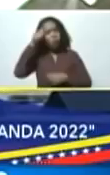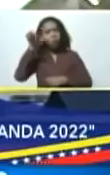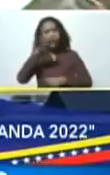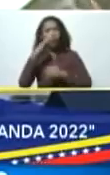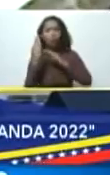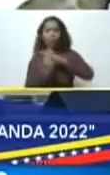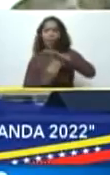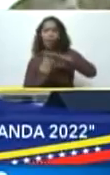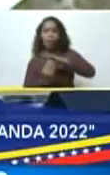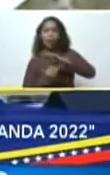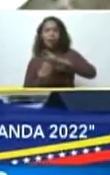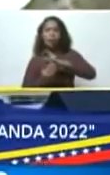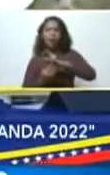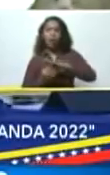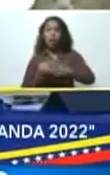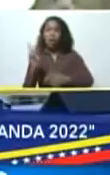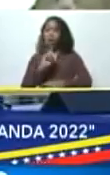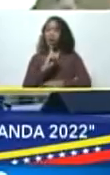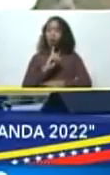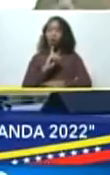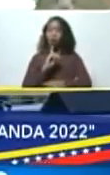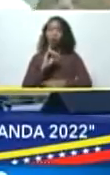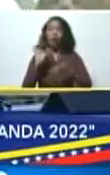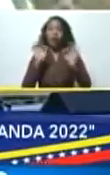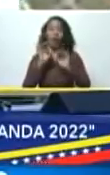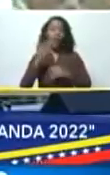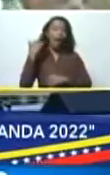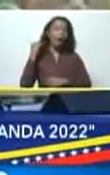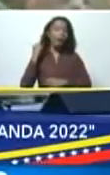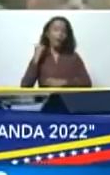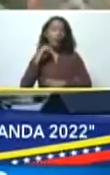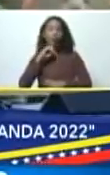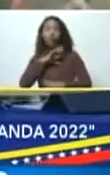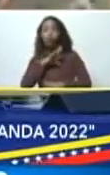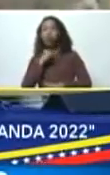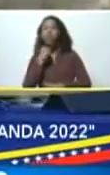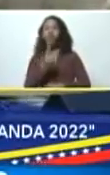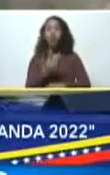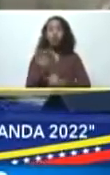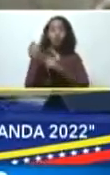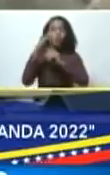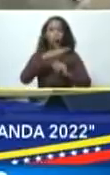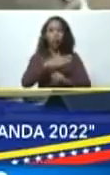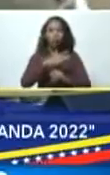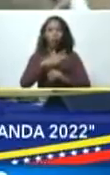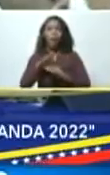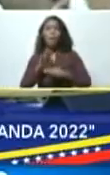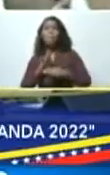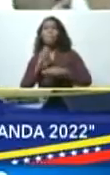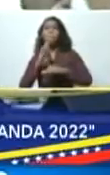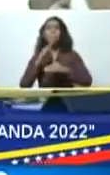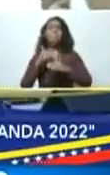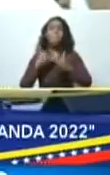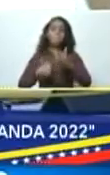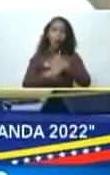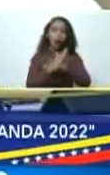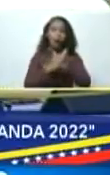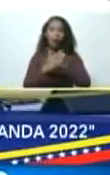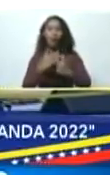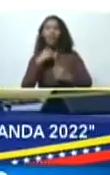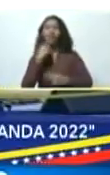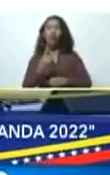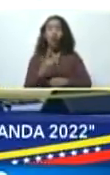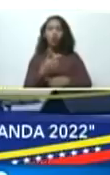base, y que los que no tuvieron voz y fueron oprimidos, pasen adelante a tener la voz, a tener